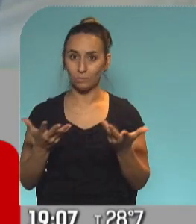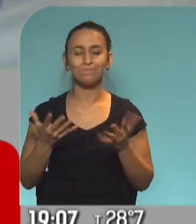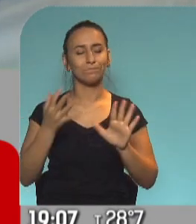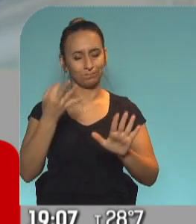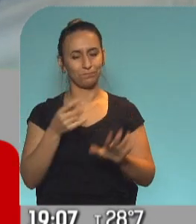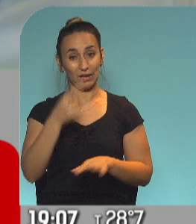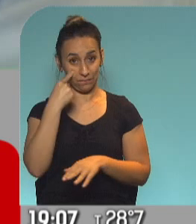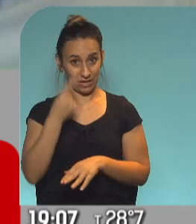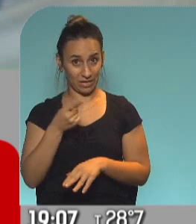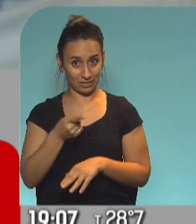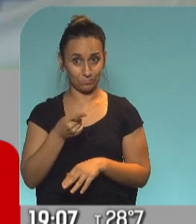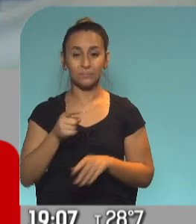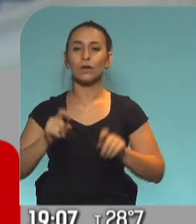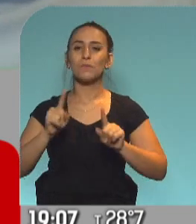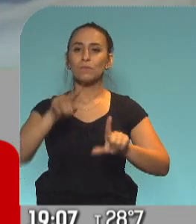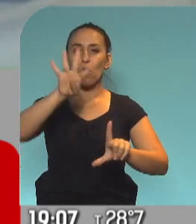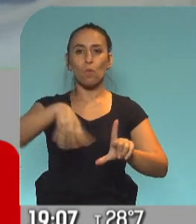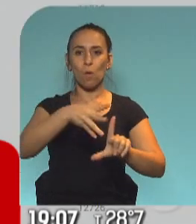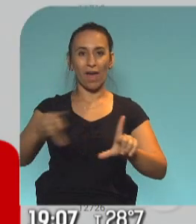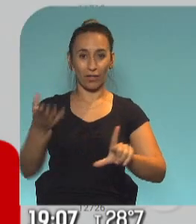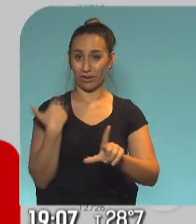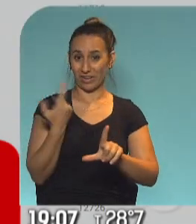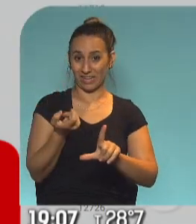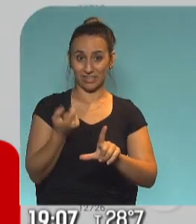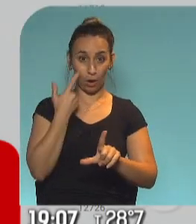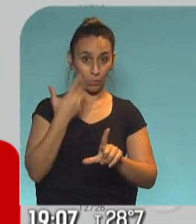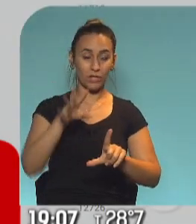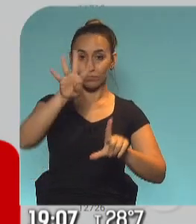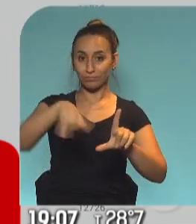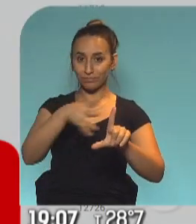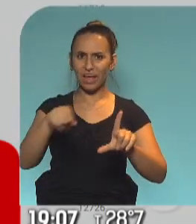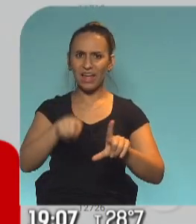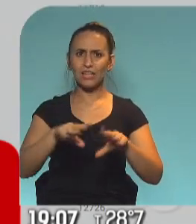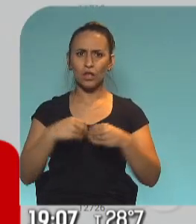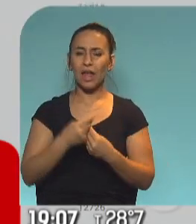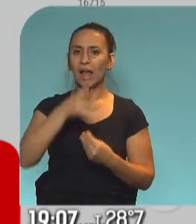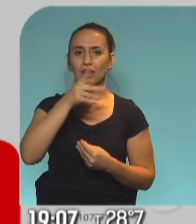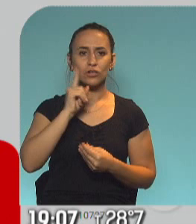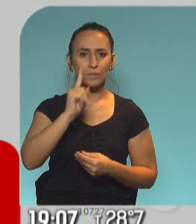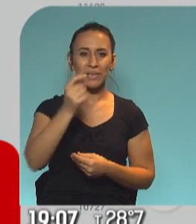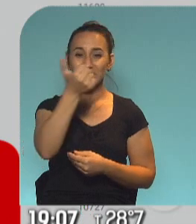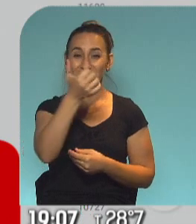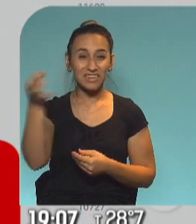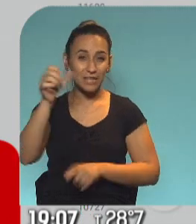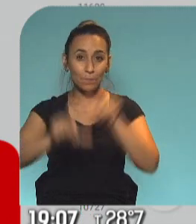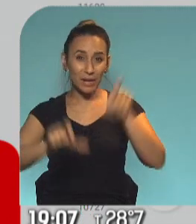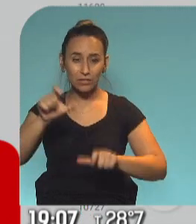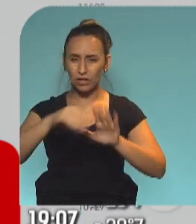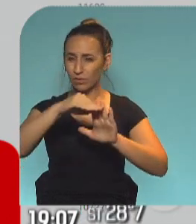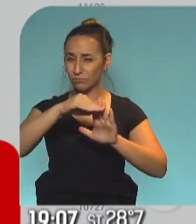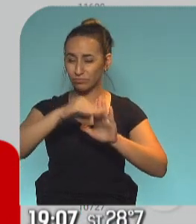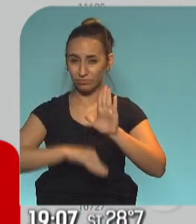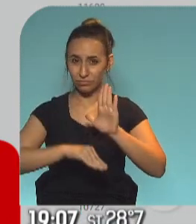fíjate Ariel que en el cuadro que acaba de mostrar Feli recién, como personal estratégico aparecen más de 14.600 personas. Es muy alto, ¿Por qué?